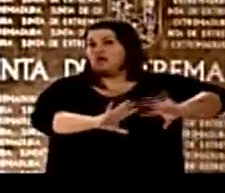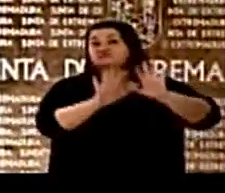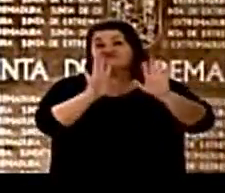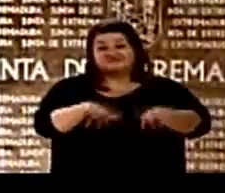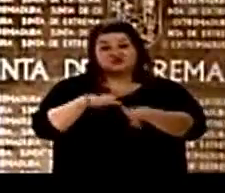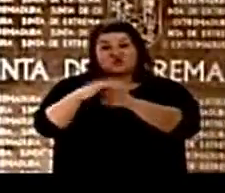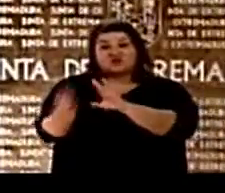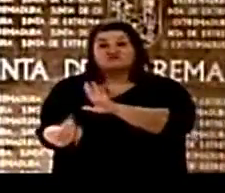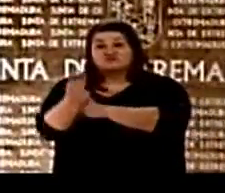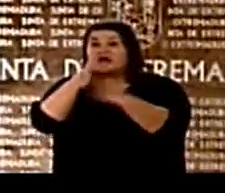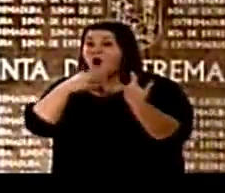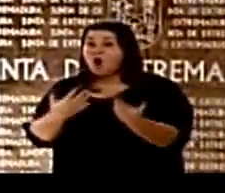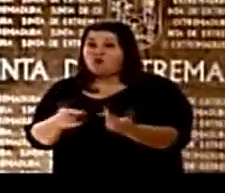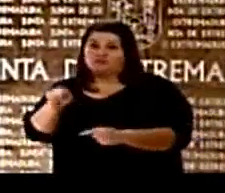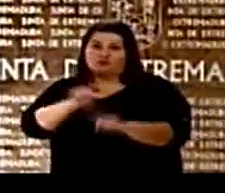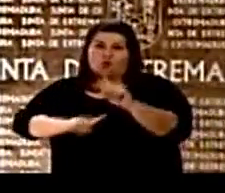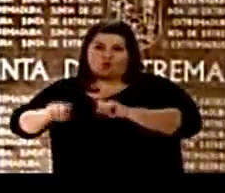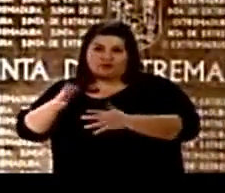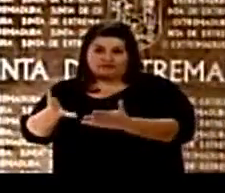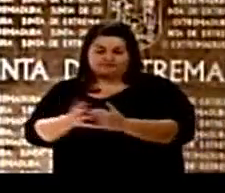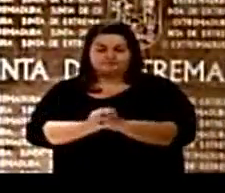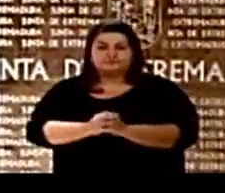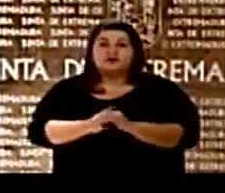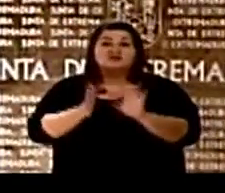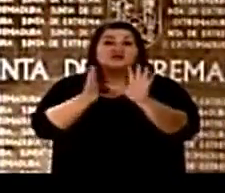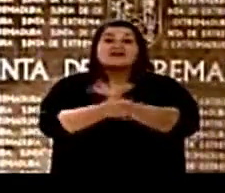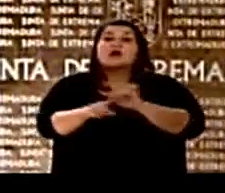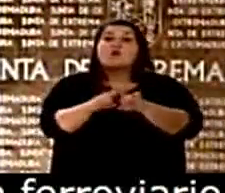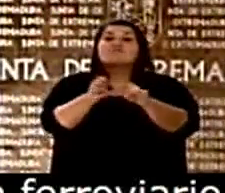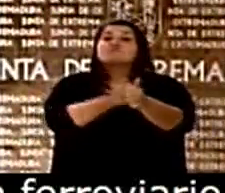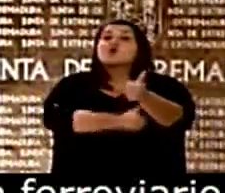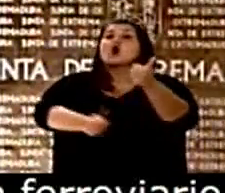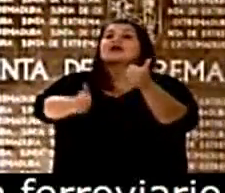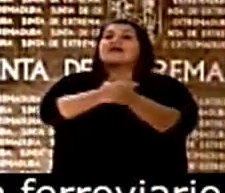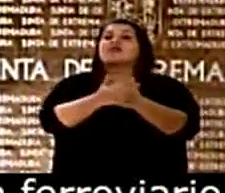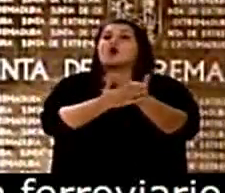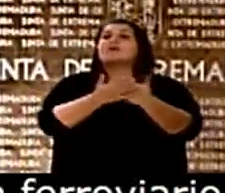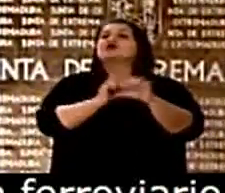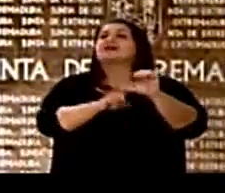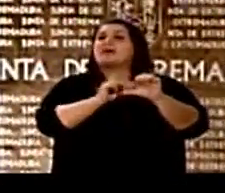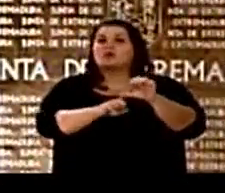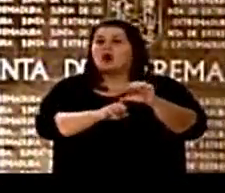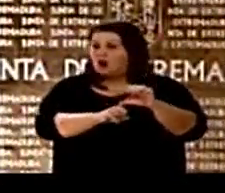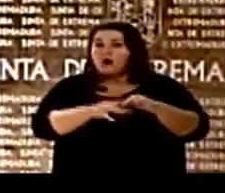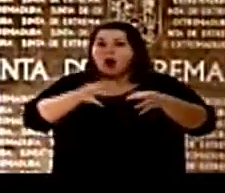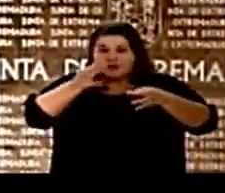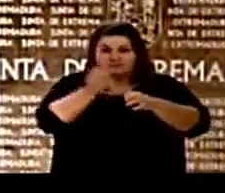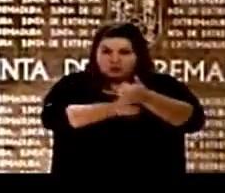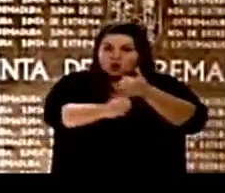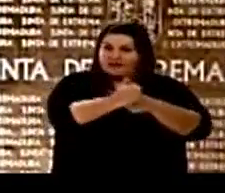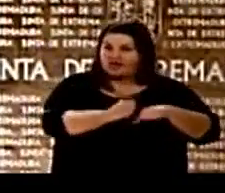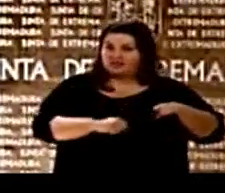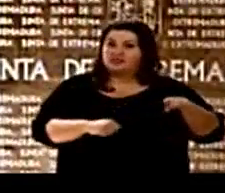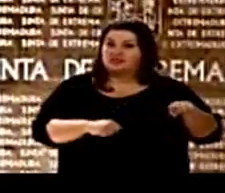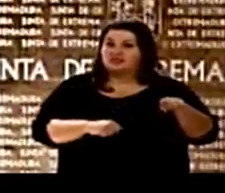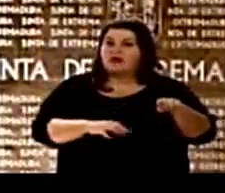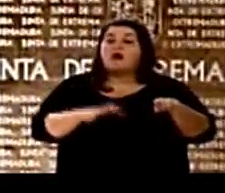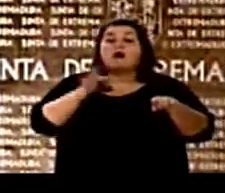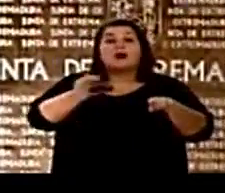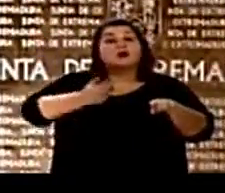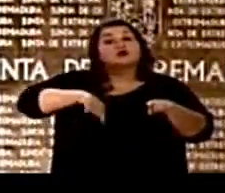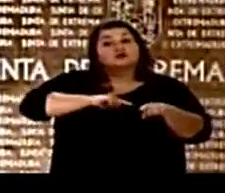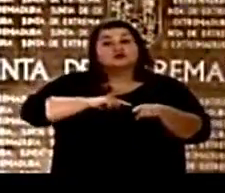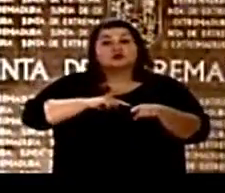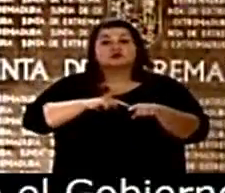situación. Por lo tanto, no es que no constituya una prioridad para el Gobierno de Extremadura, todo lo contrario, y de hecho hemos